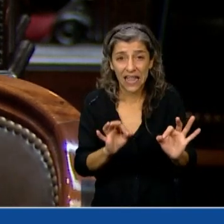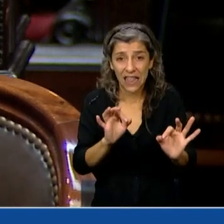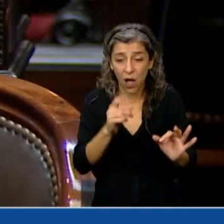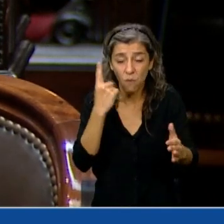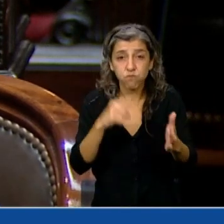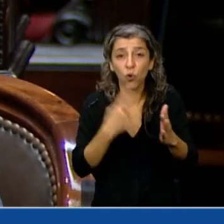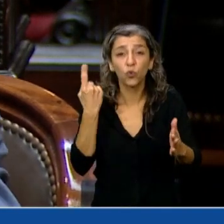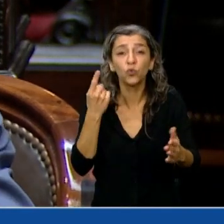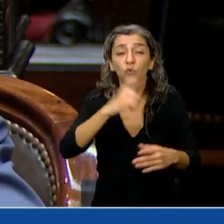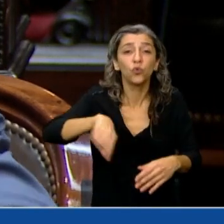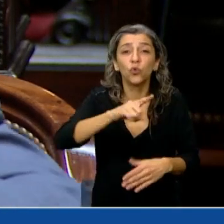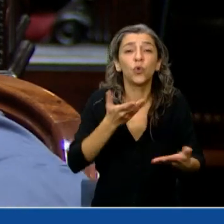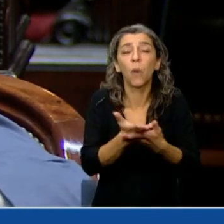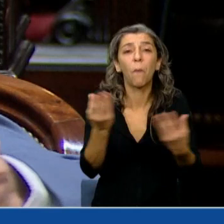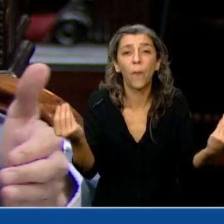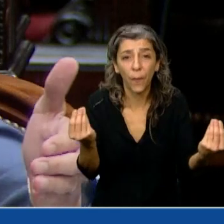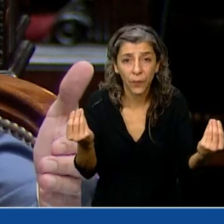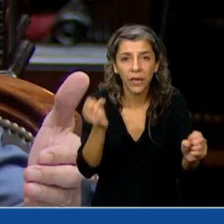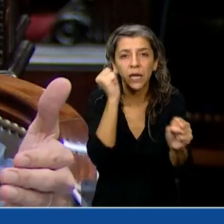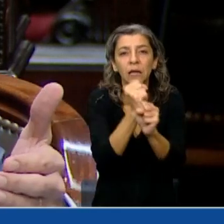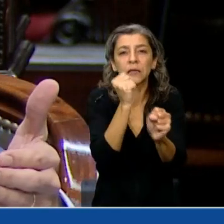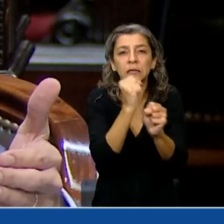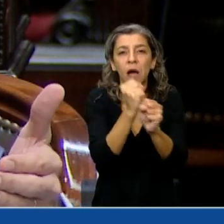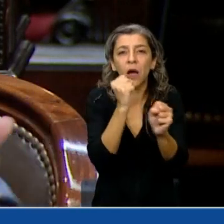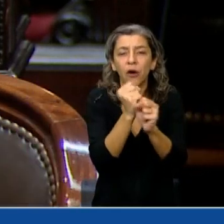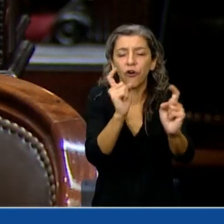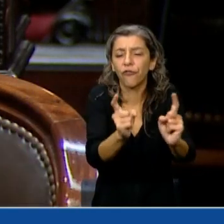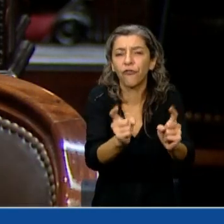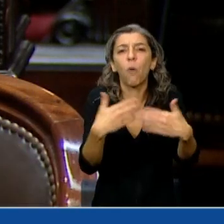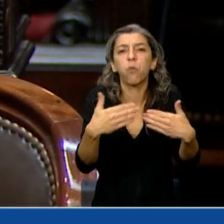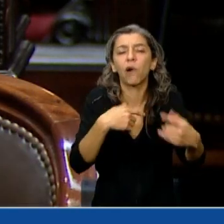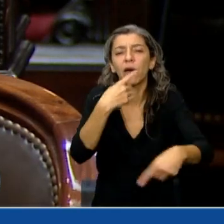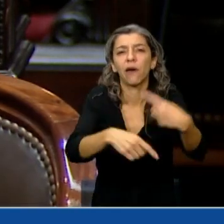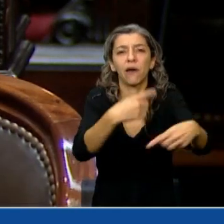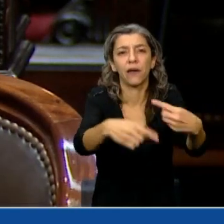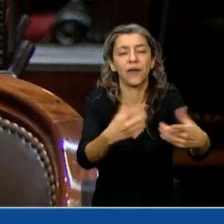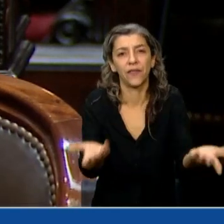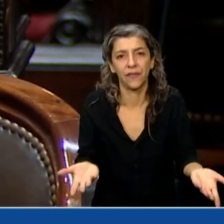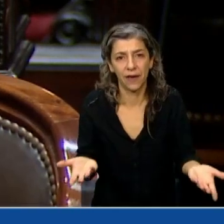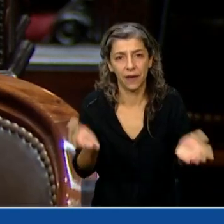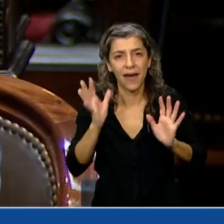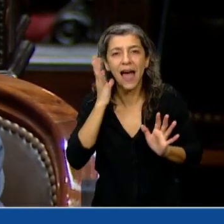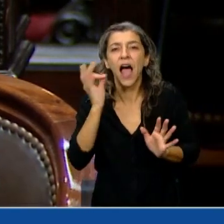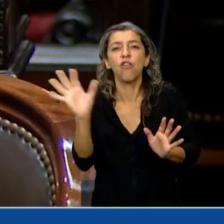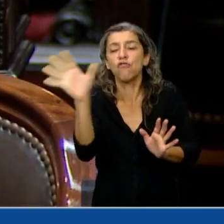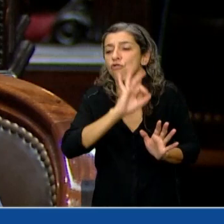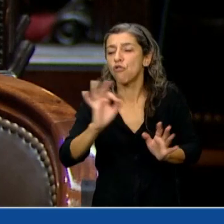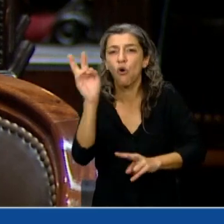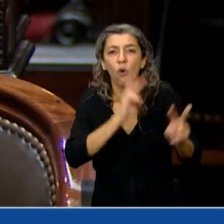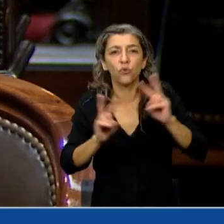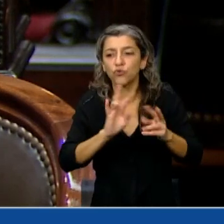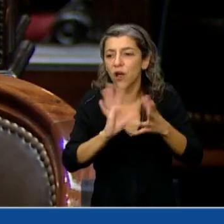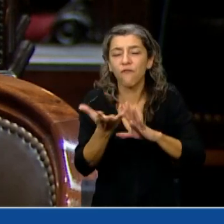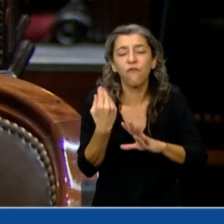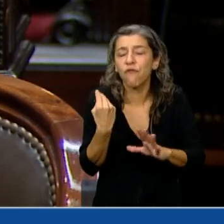trabas, que le den un margen de previsibilidad, de reducción de retenciones y se ha comprobado que cuando